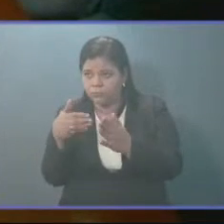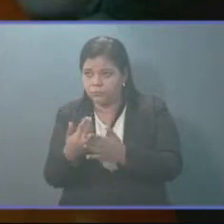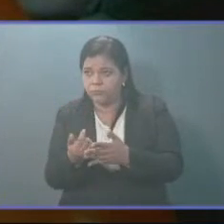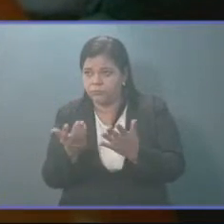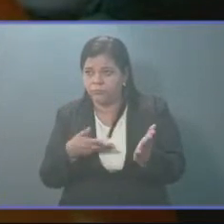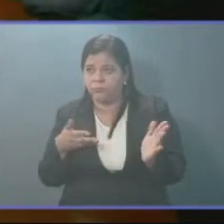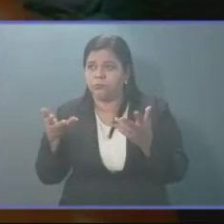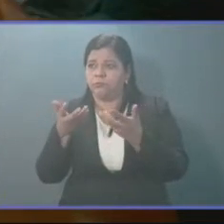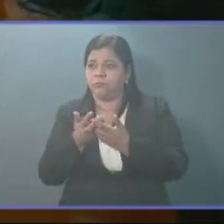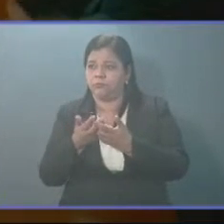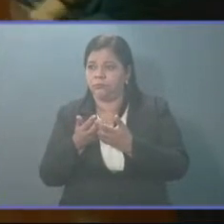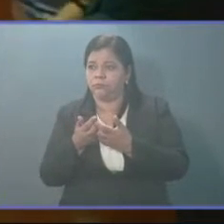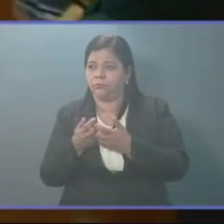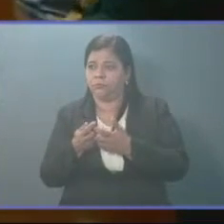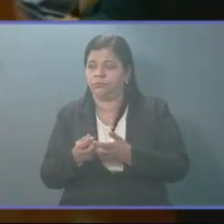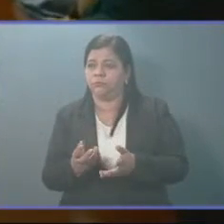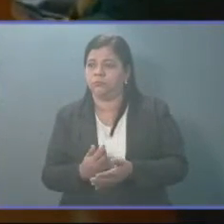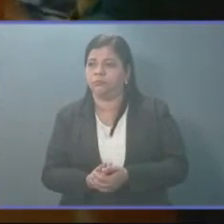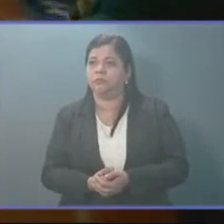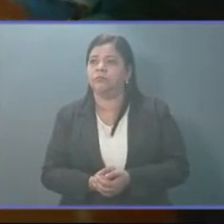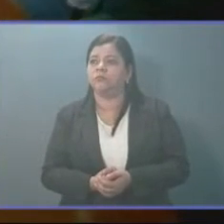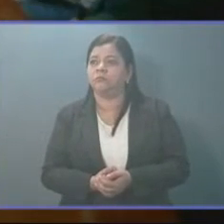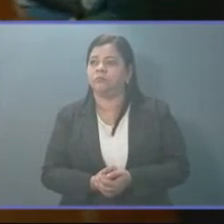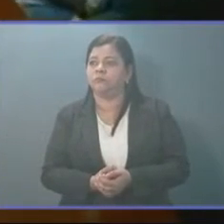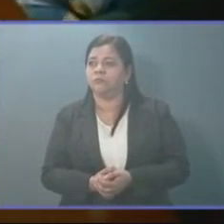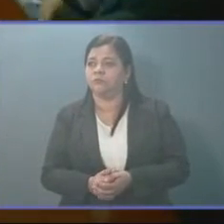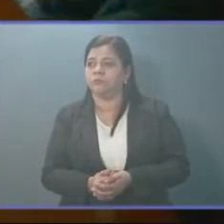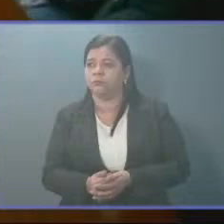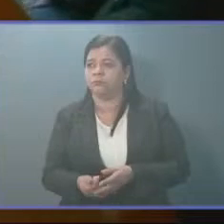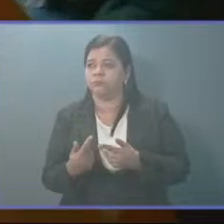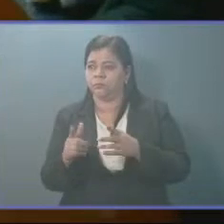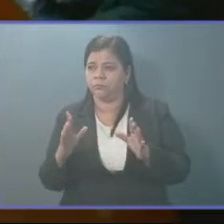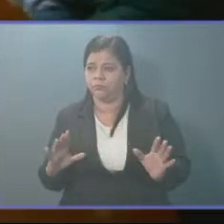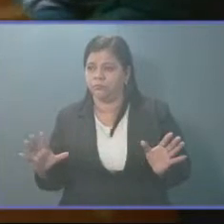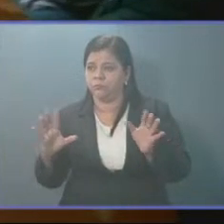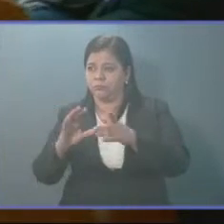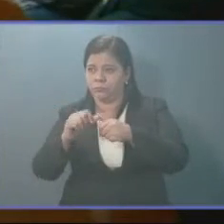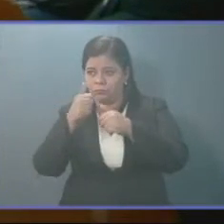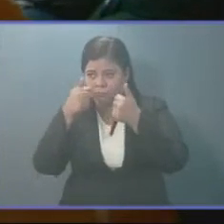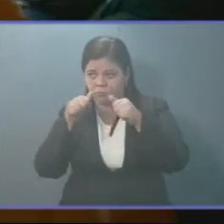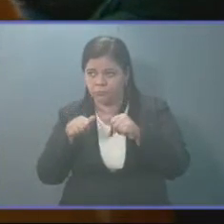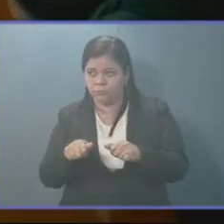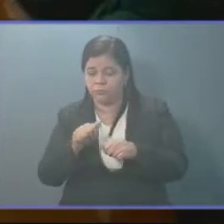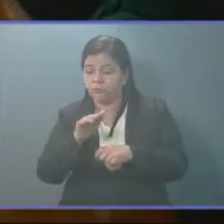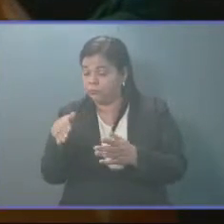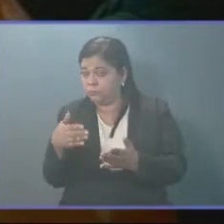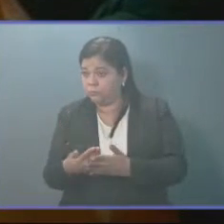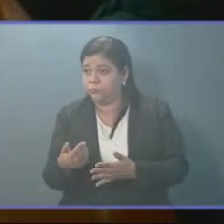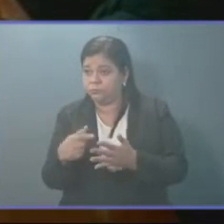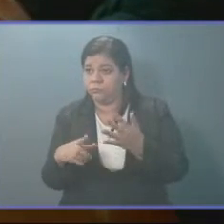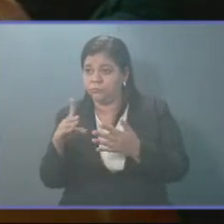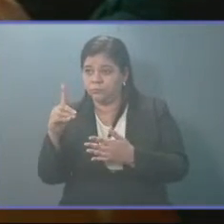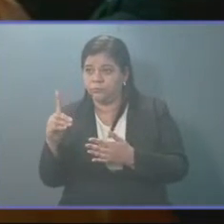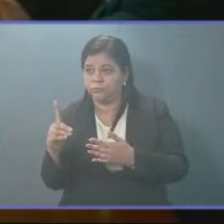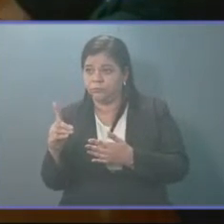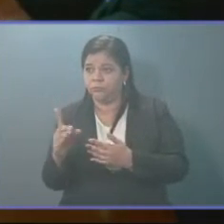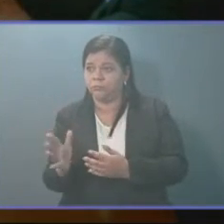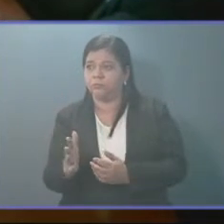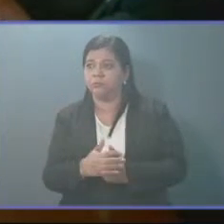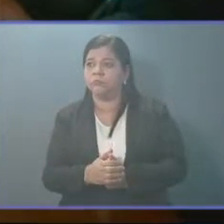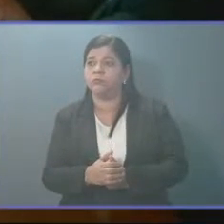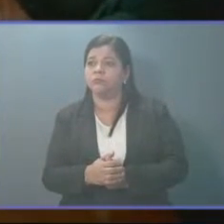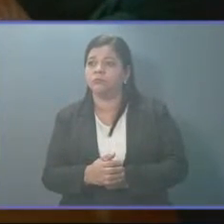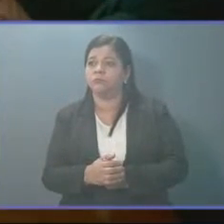clasificados los documentos ahí, porque hemos dejado forma general, documentos notariales, documentos auténticos,